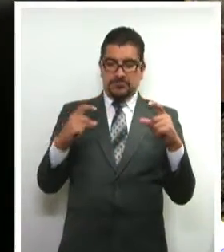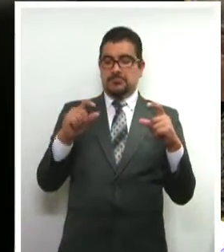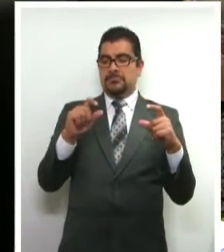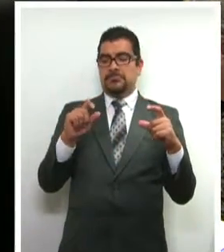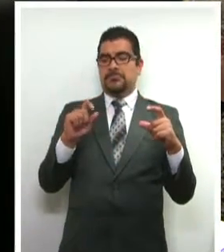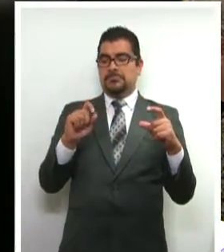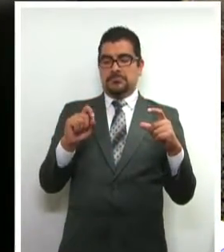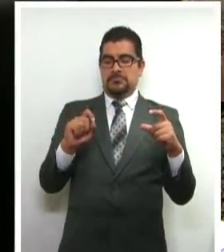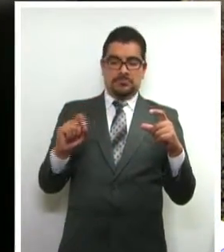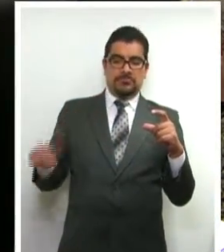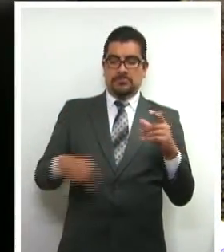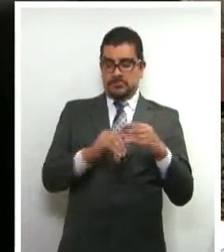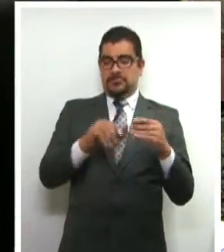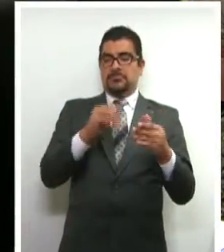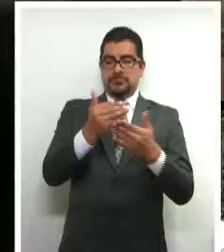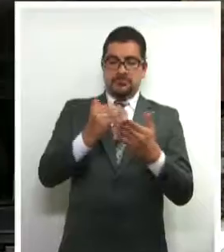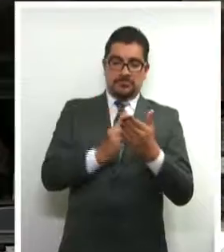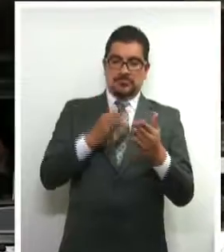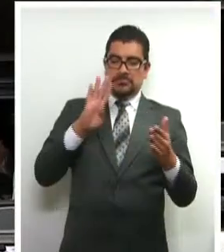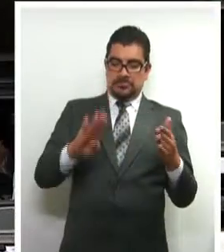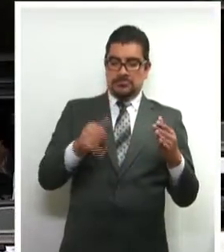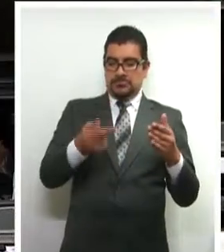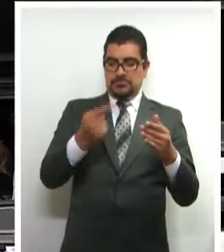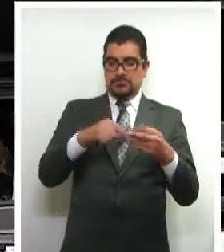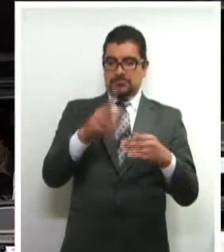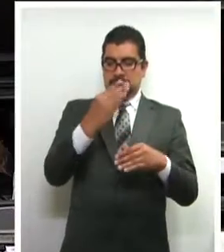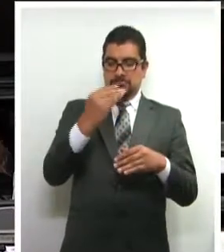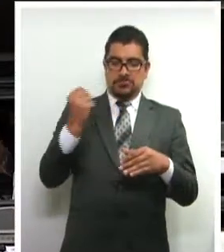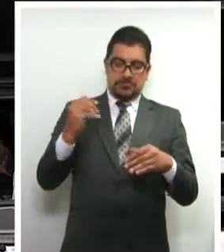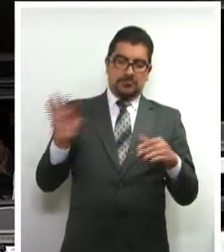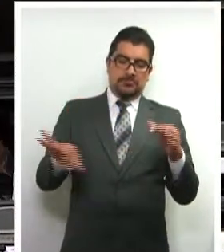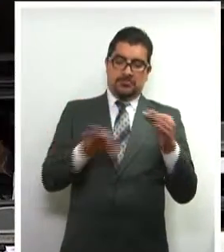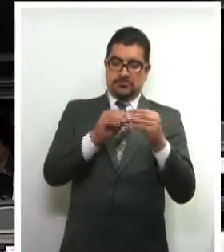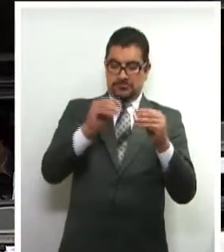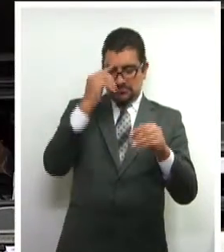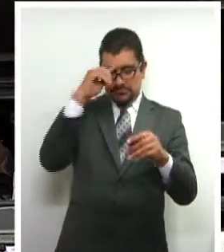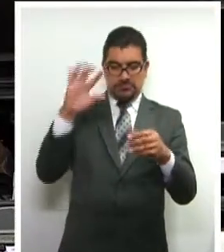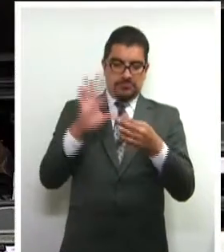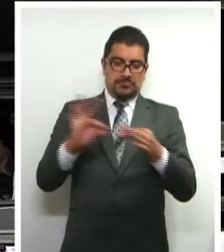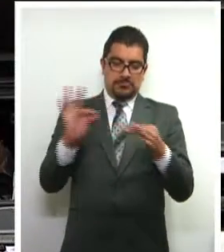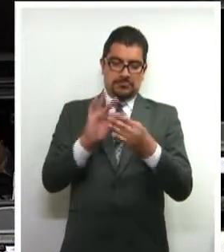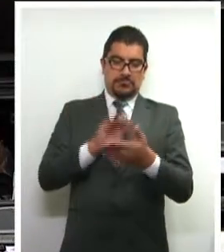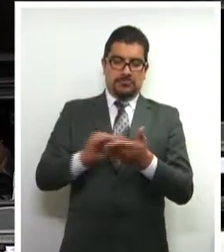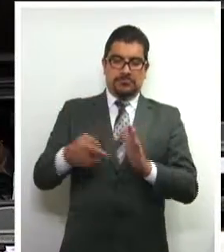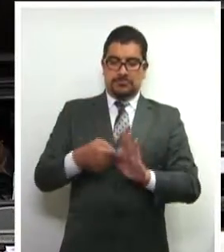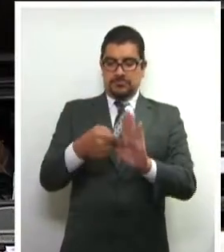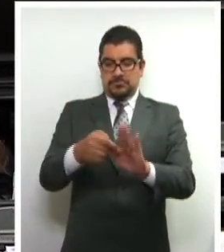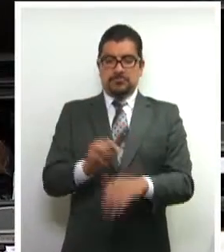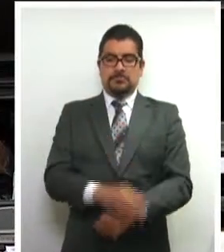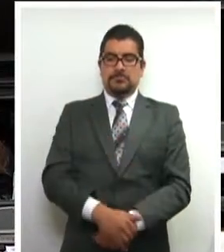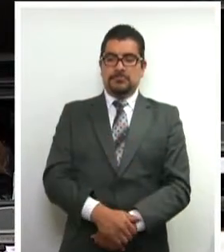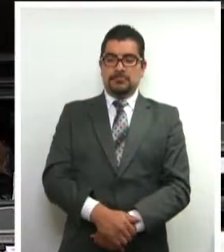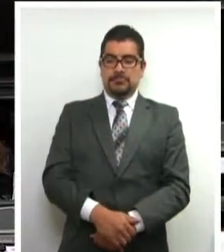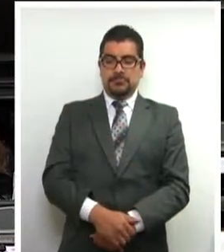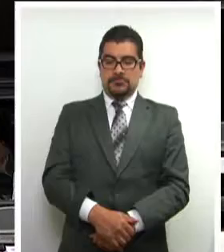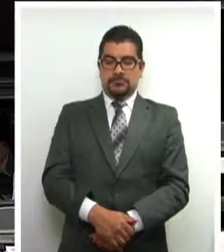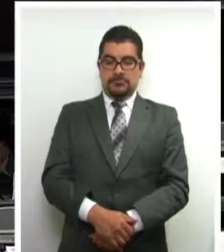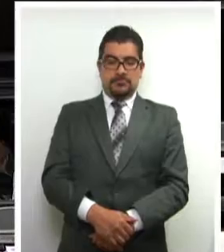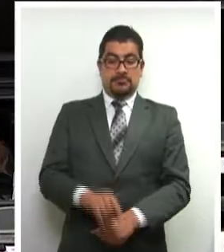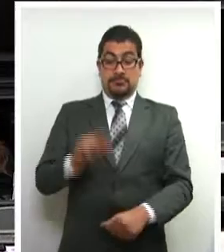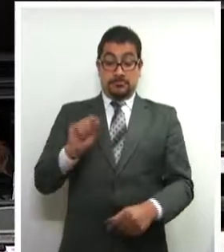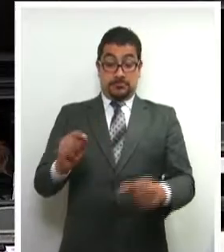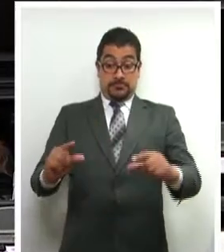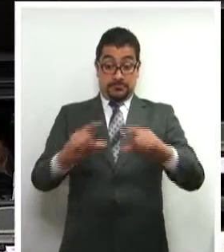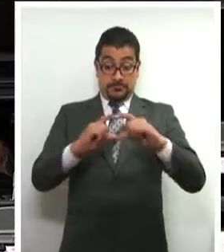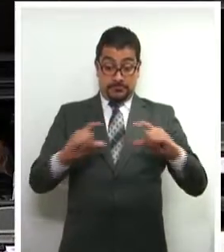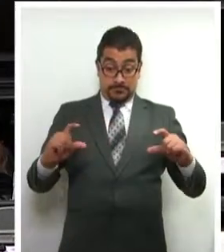del apartado B del artículo 59 para quedar de la siguiente manera. En la fracción vigésima se debe